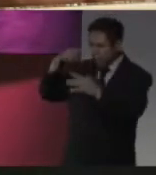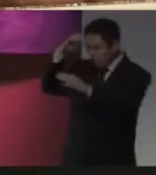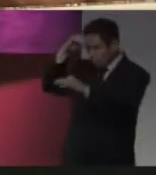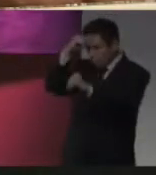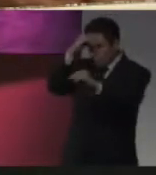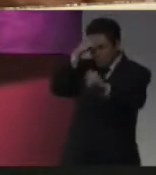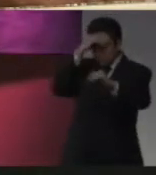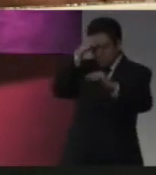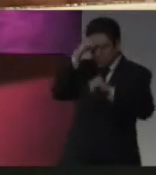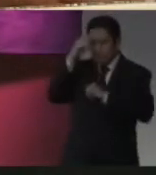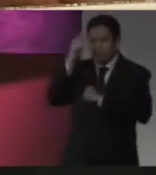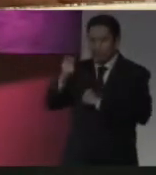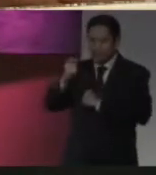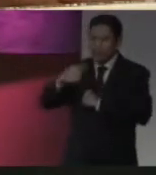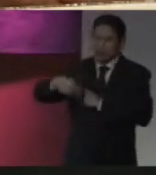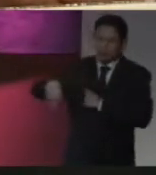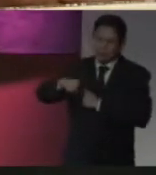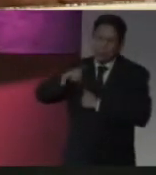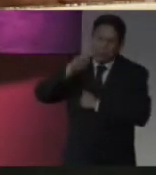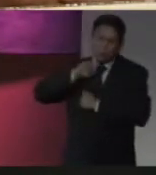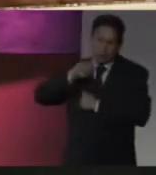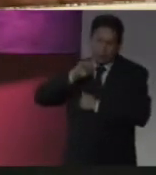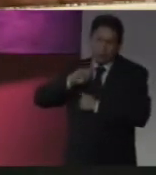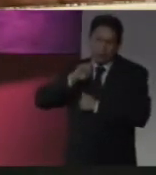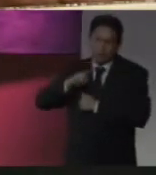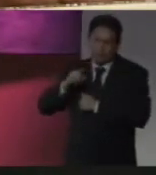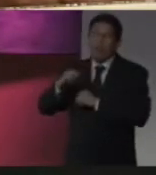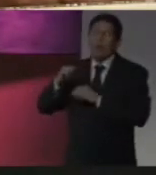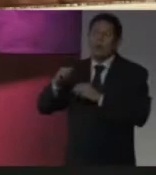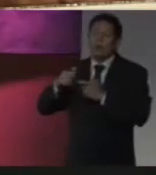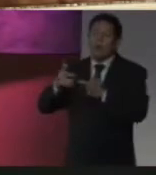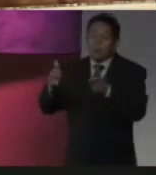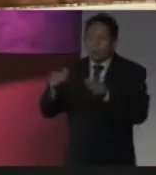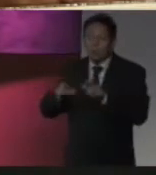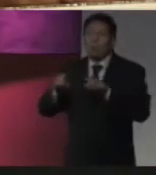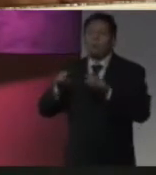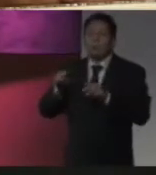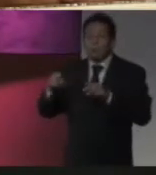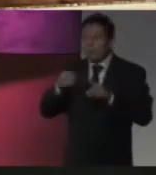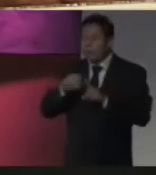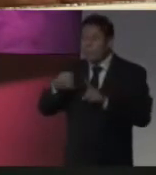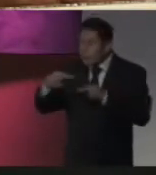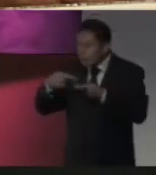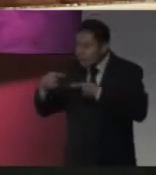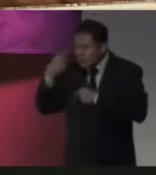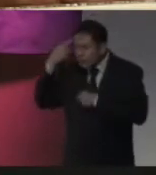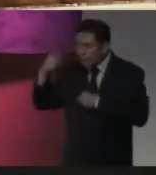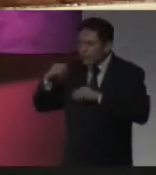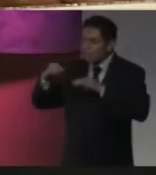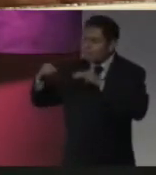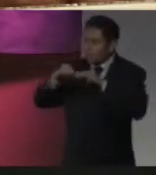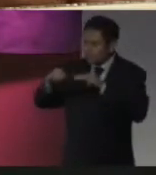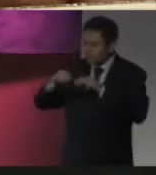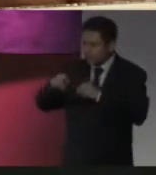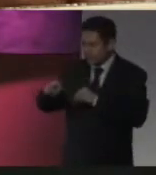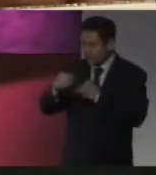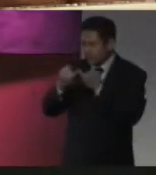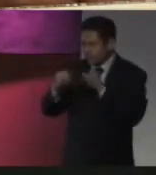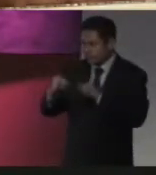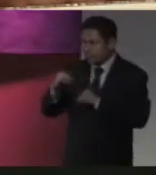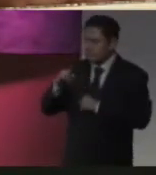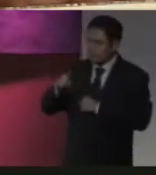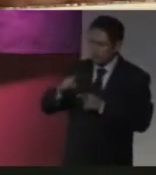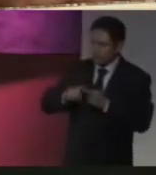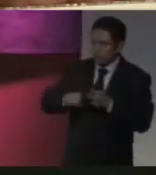el movimiento independiente de mujeres, y el otro plantearon las mujeres la necesidad de